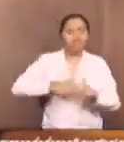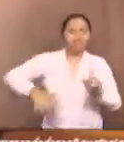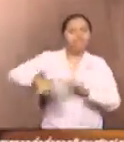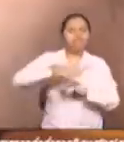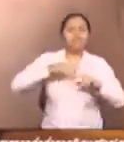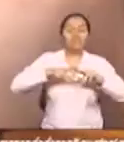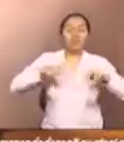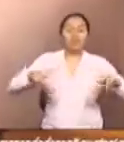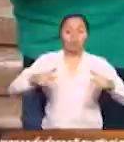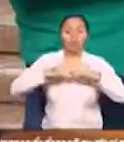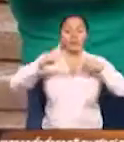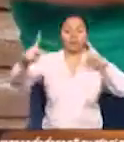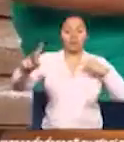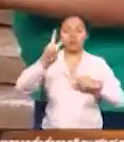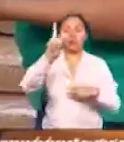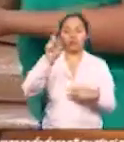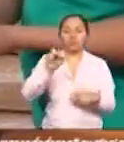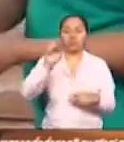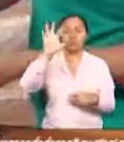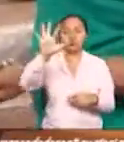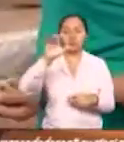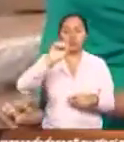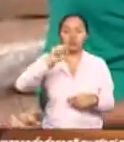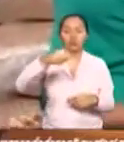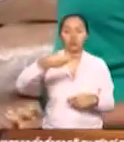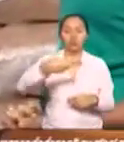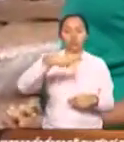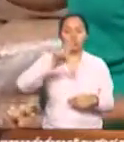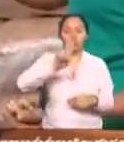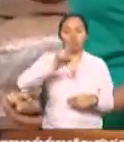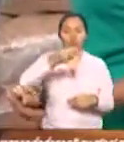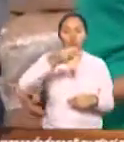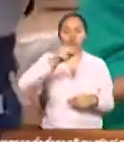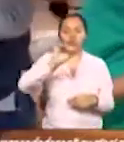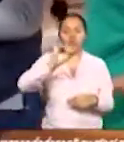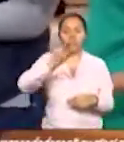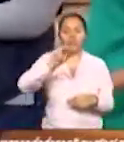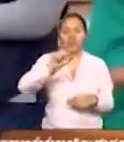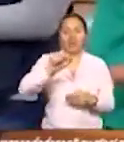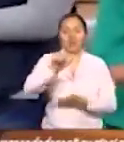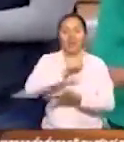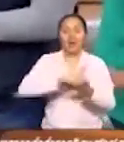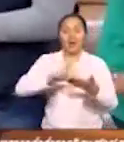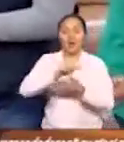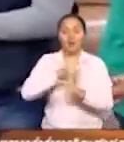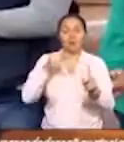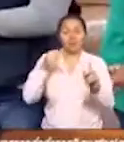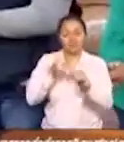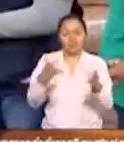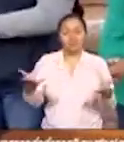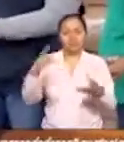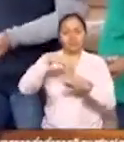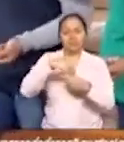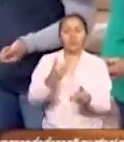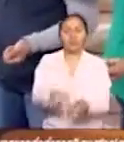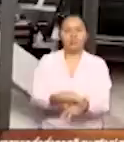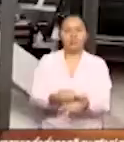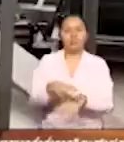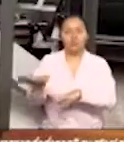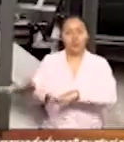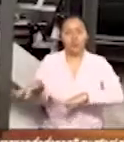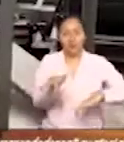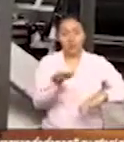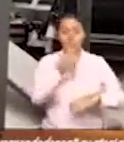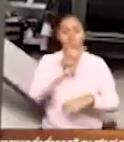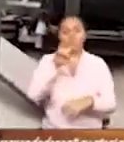natural, en el kilómetro 2.5 de la vía Chuchufindi-Lago Agrio, se levantan las instalaciones de Focage, donde se acopia la producción agrícola de